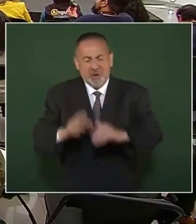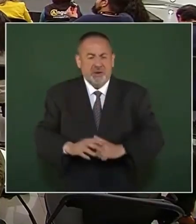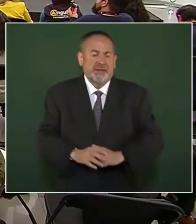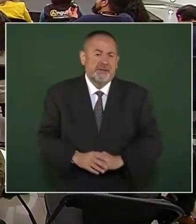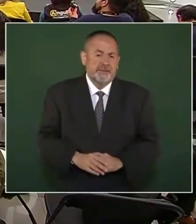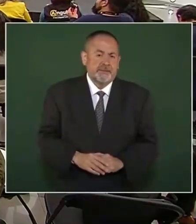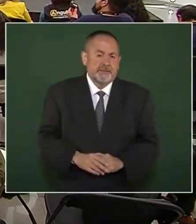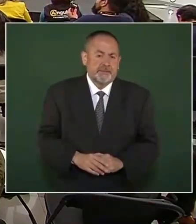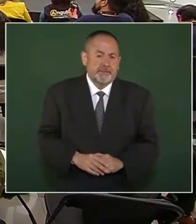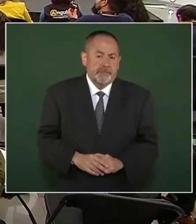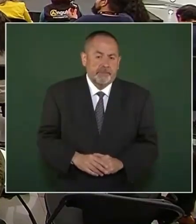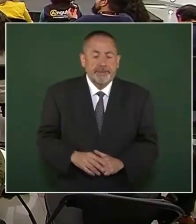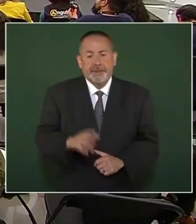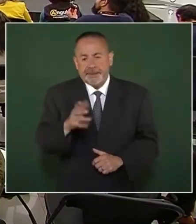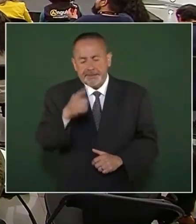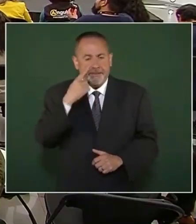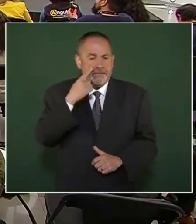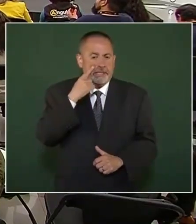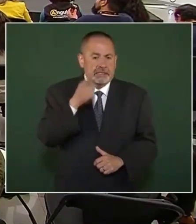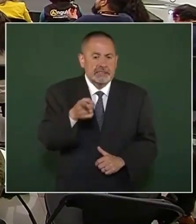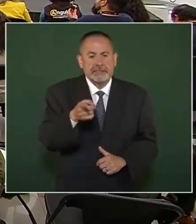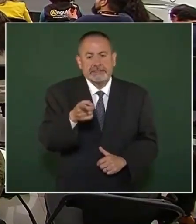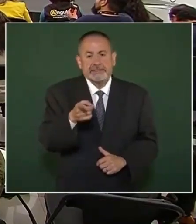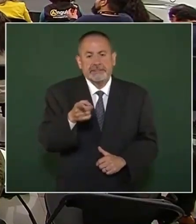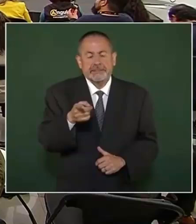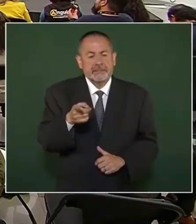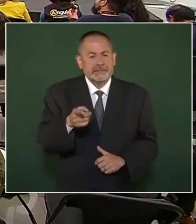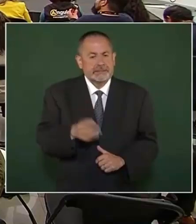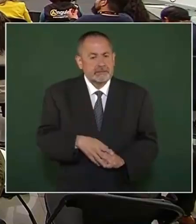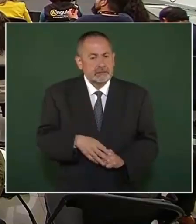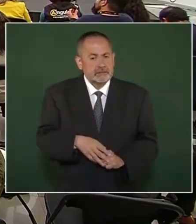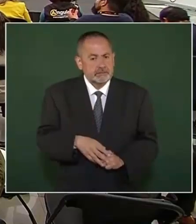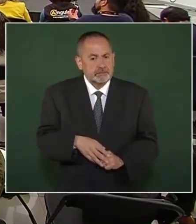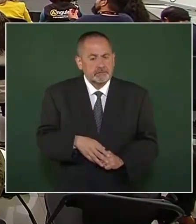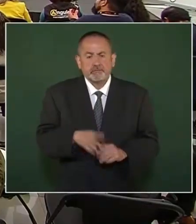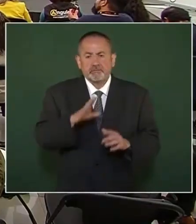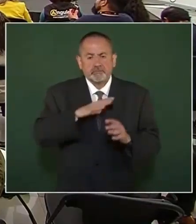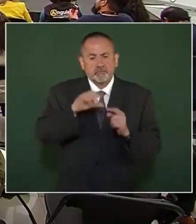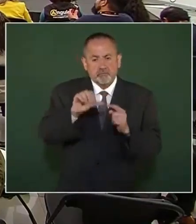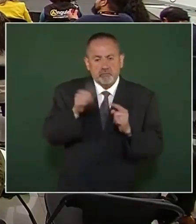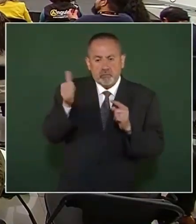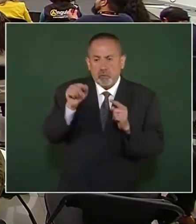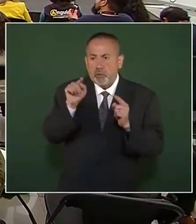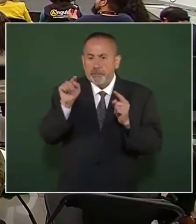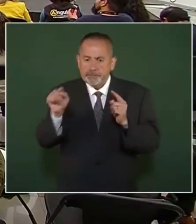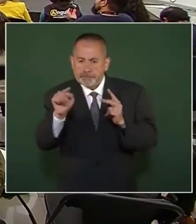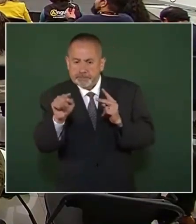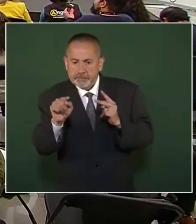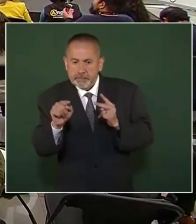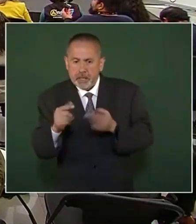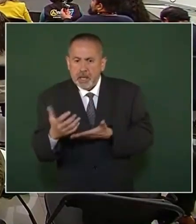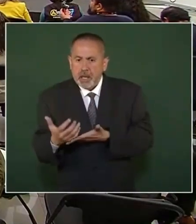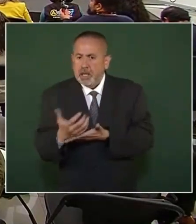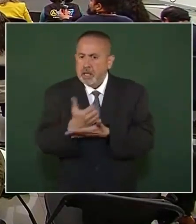Ahora, aquí nosotros vamos a ver cómo hay algunos otros ingresos.